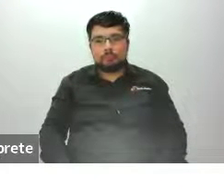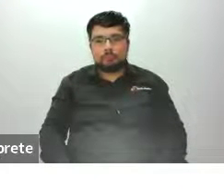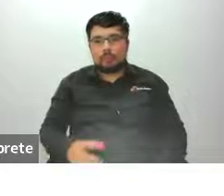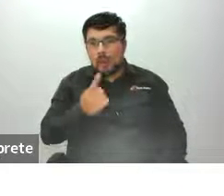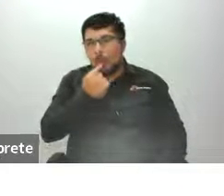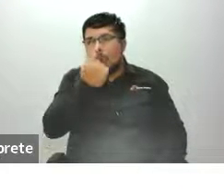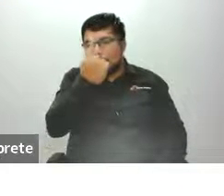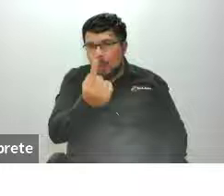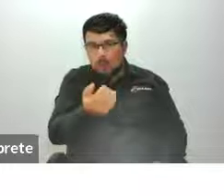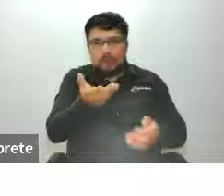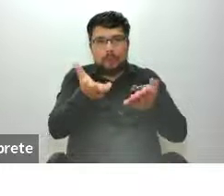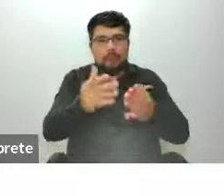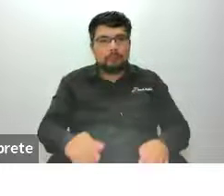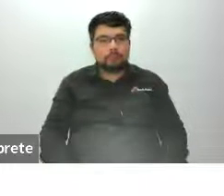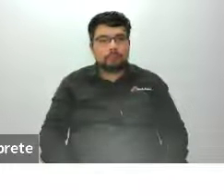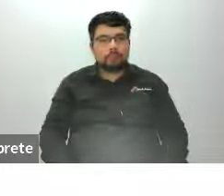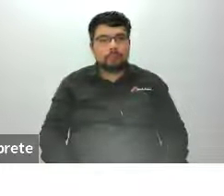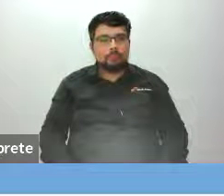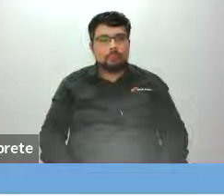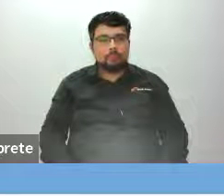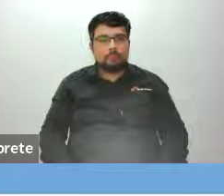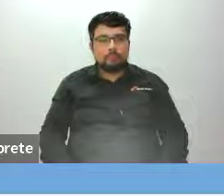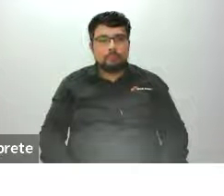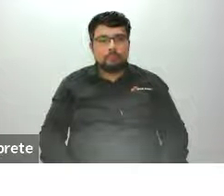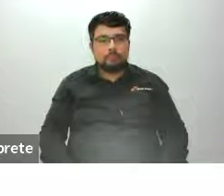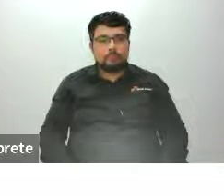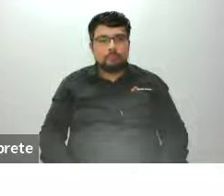siempre? Sí o sí,